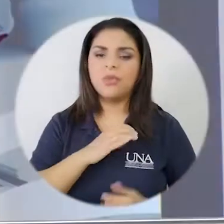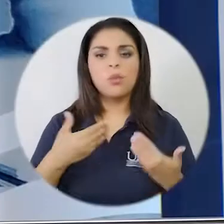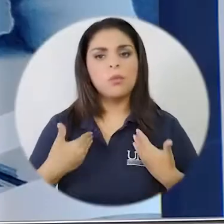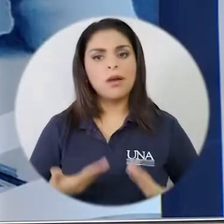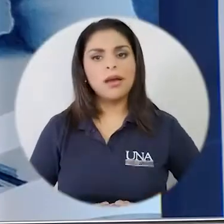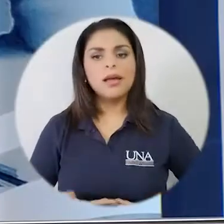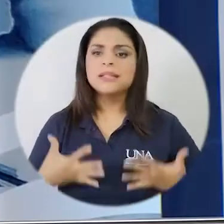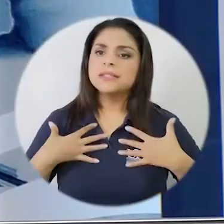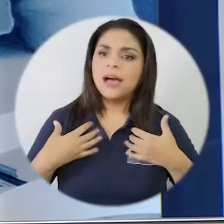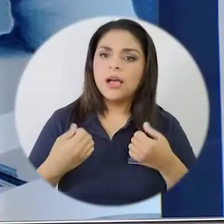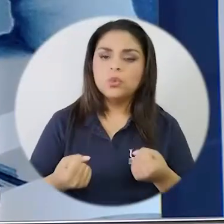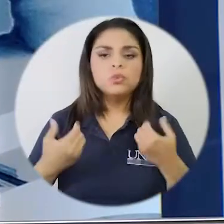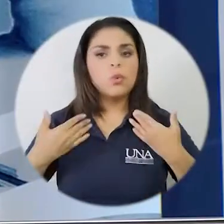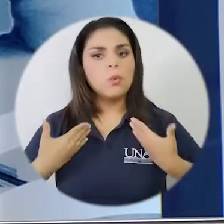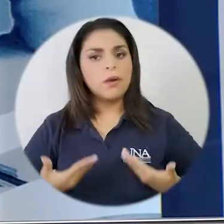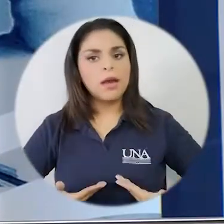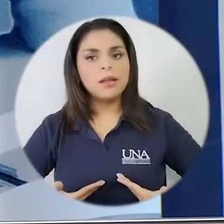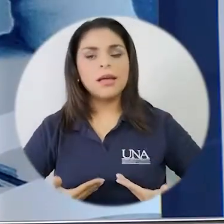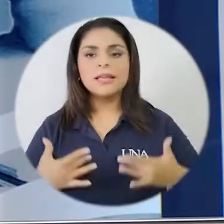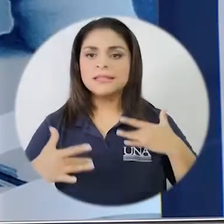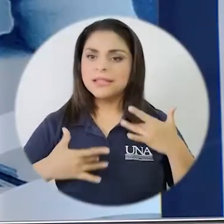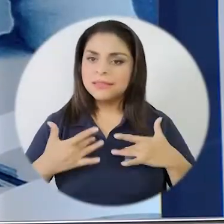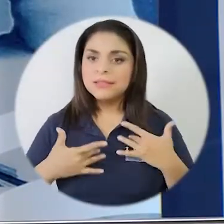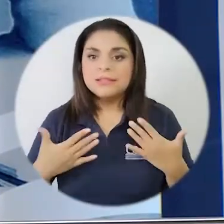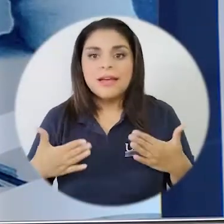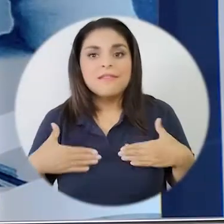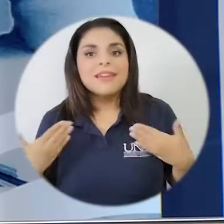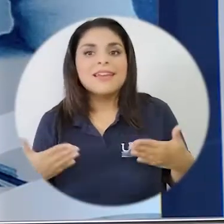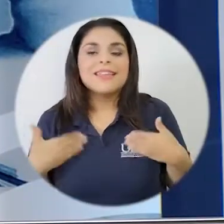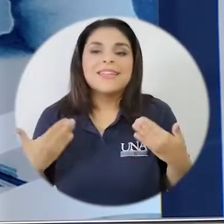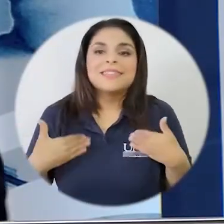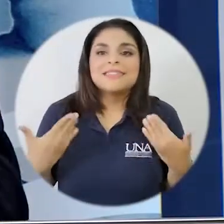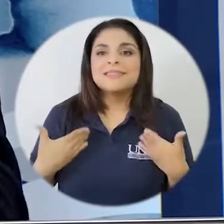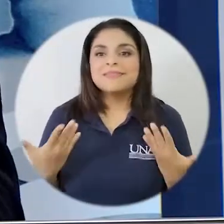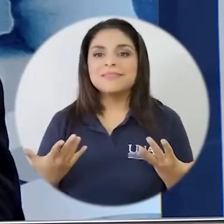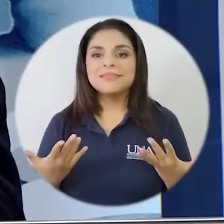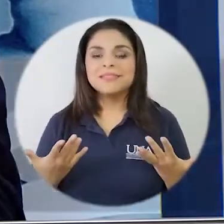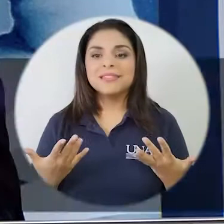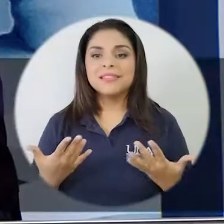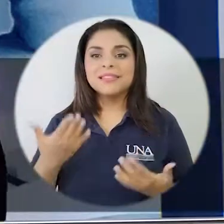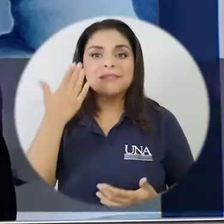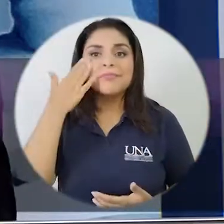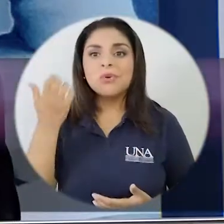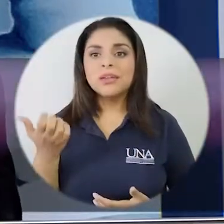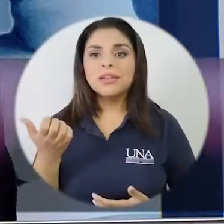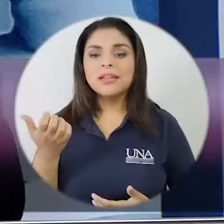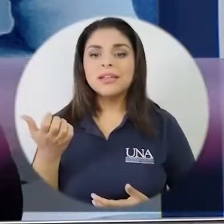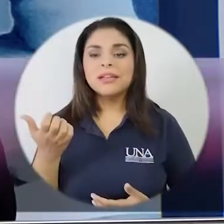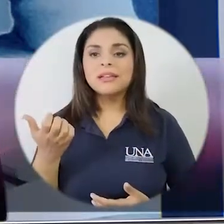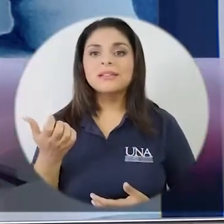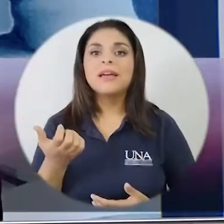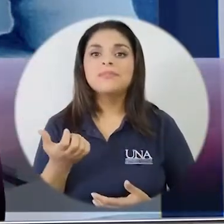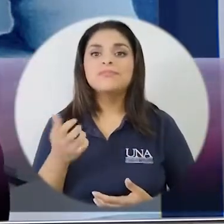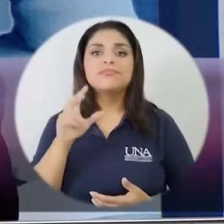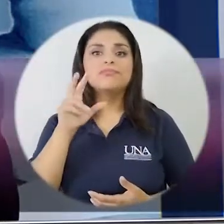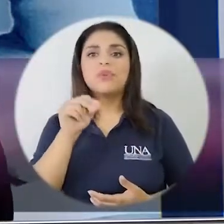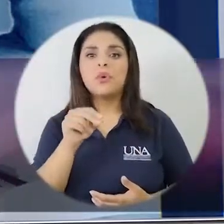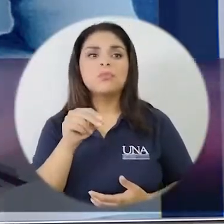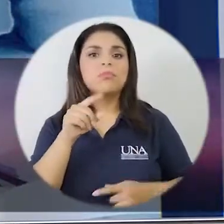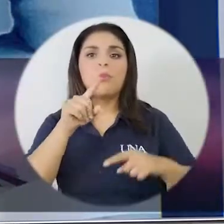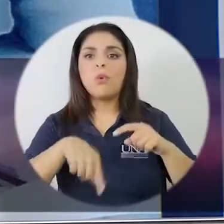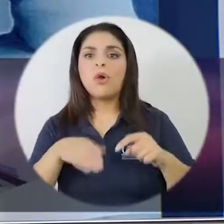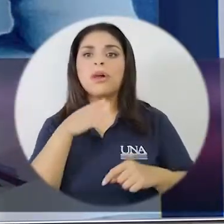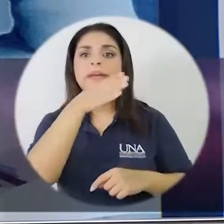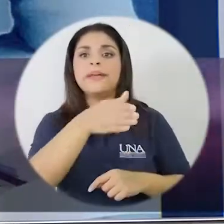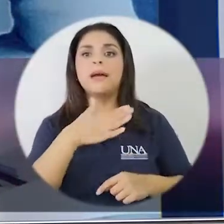calidad humana, ¿verdad?, de salud humana, de sentirse uno feliz y a gusto en un lugar. Porque si no tenés tu casa, pero no tenés que